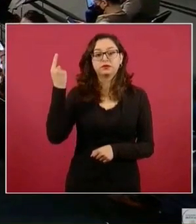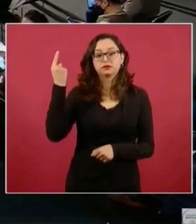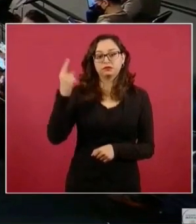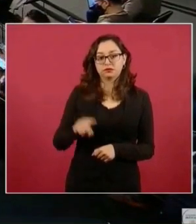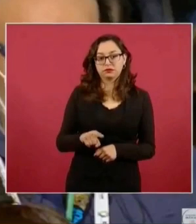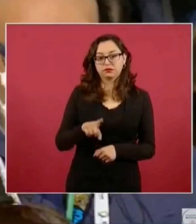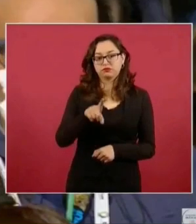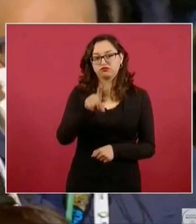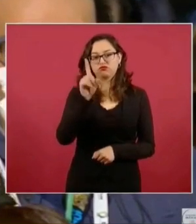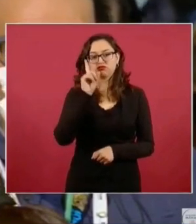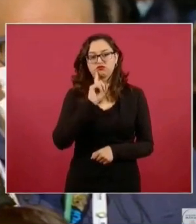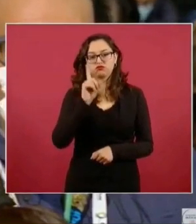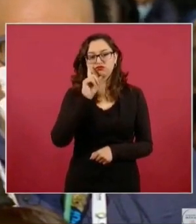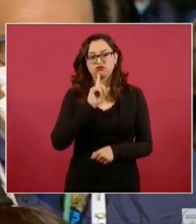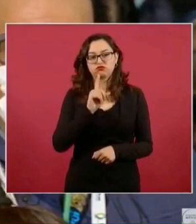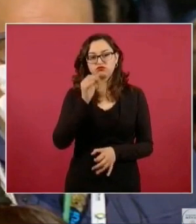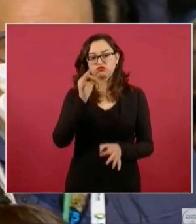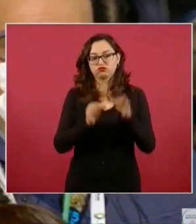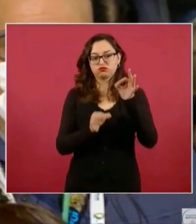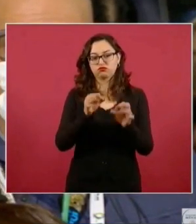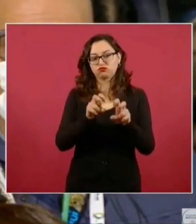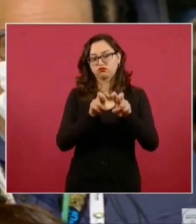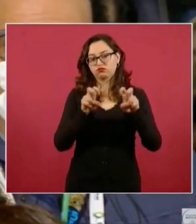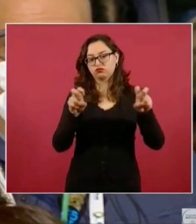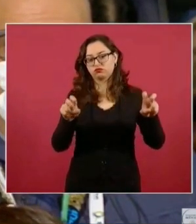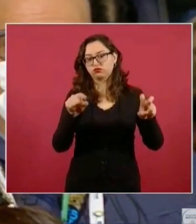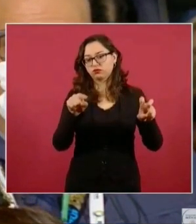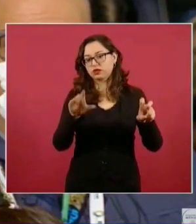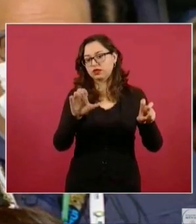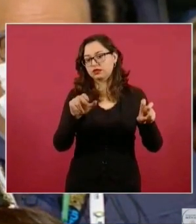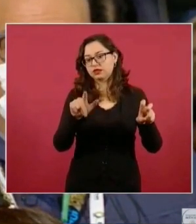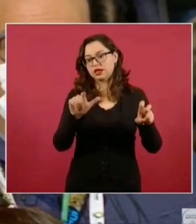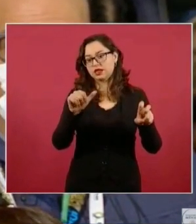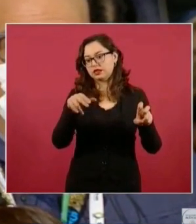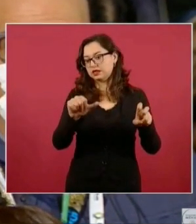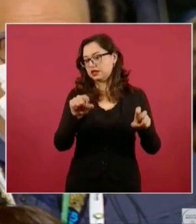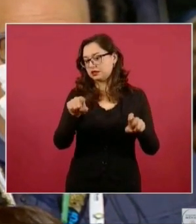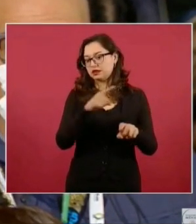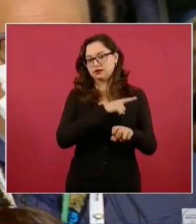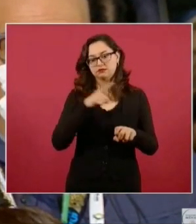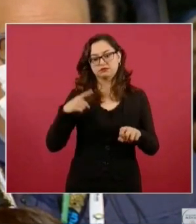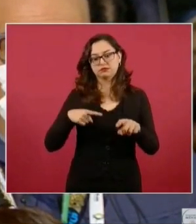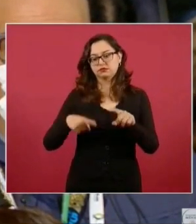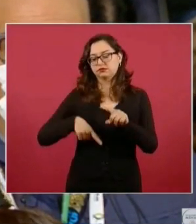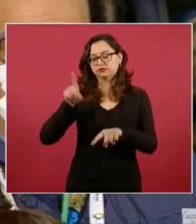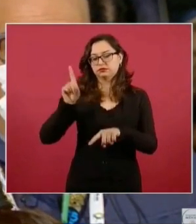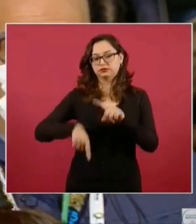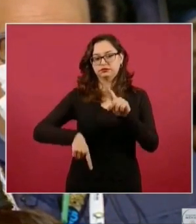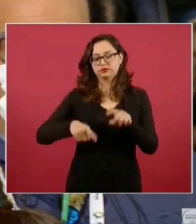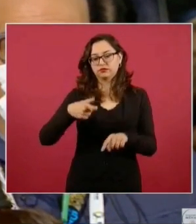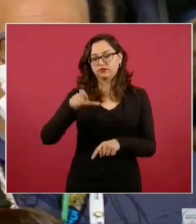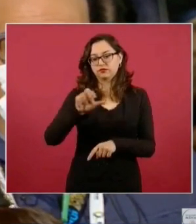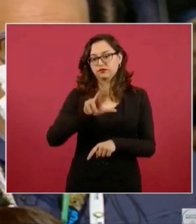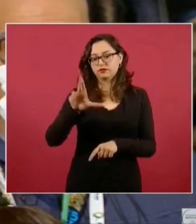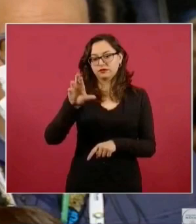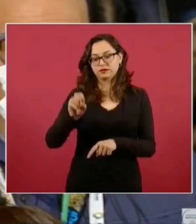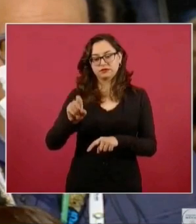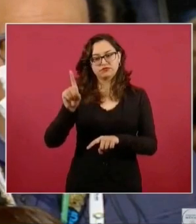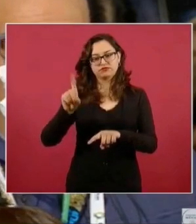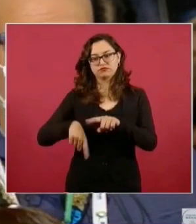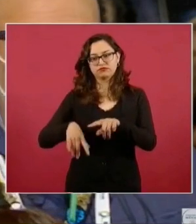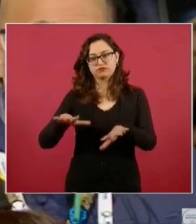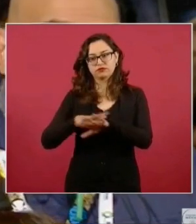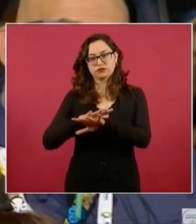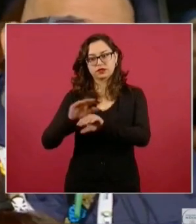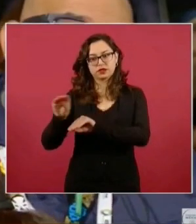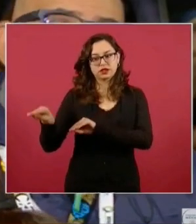la magistrada Celina Abante fuera removida del tercer tribunal colegiado de Quintana Roo y enviada a Jalapa mientras se